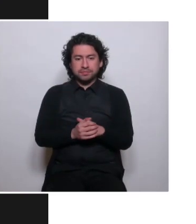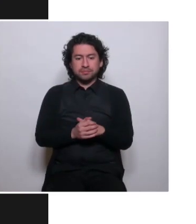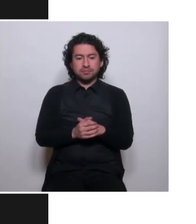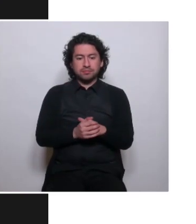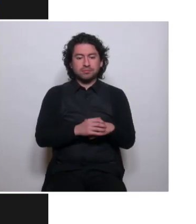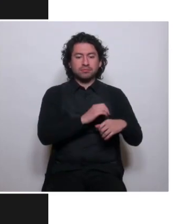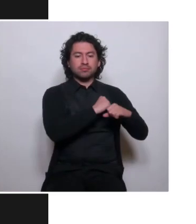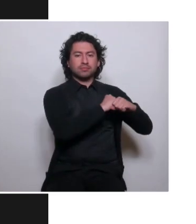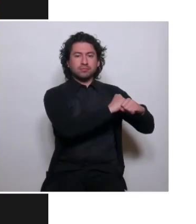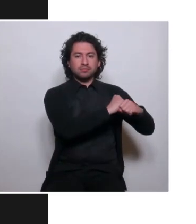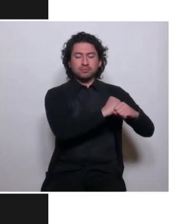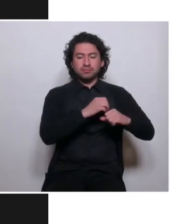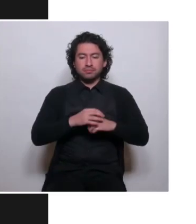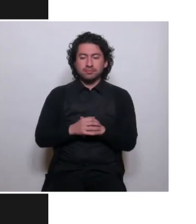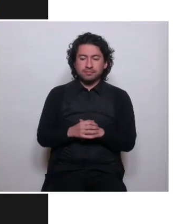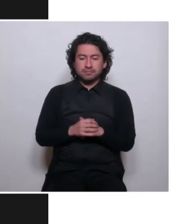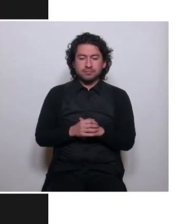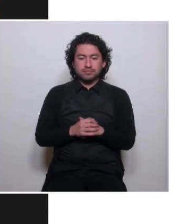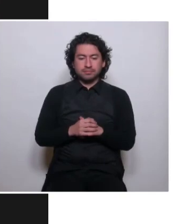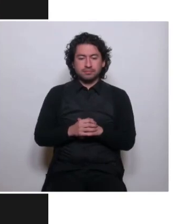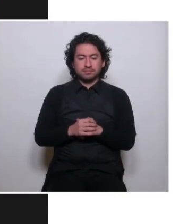En contra.